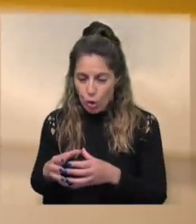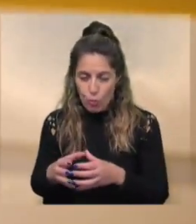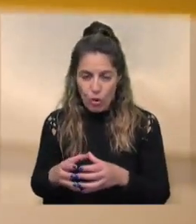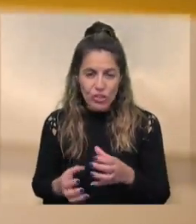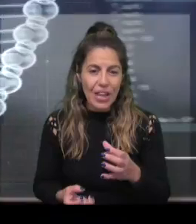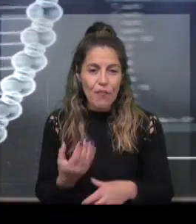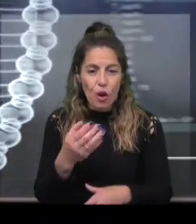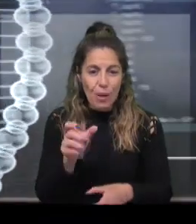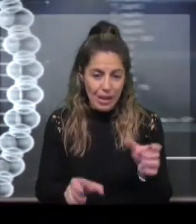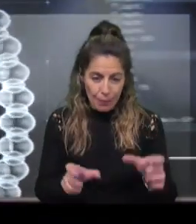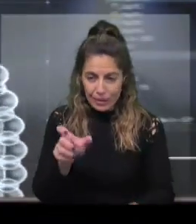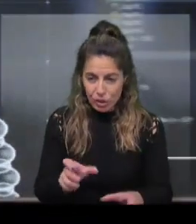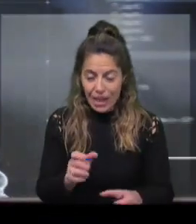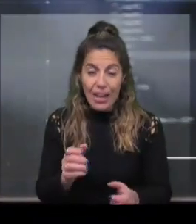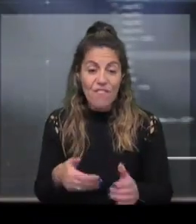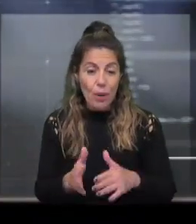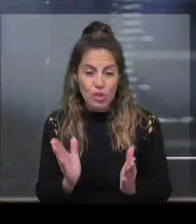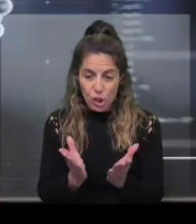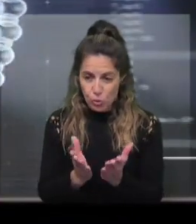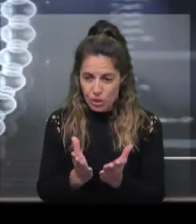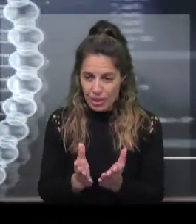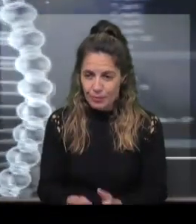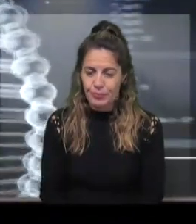forman la población de estudio.